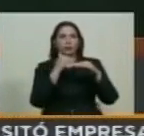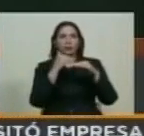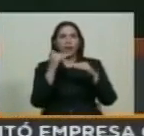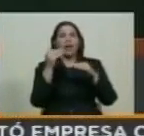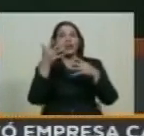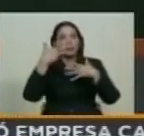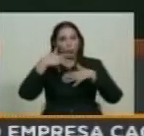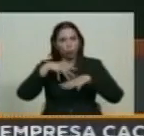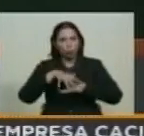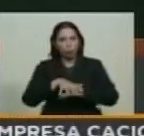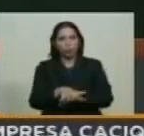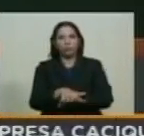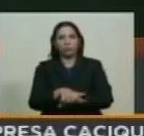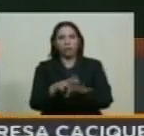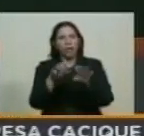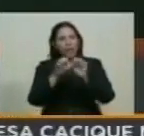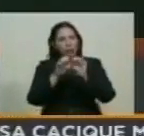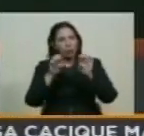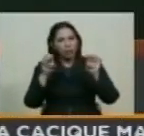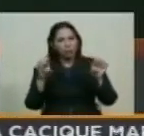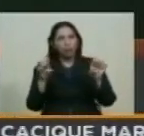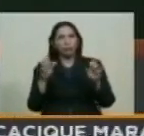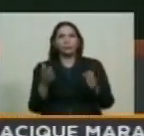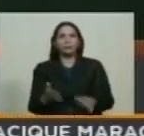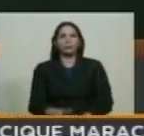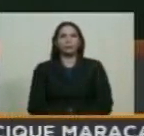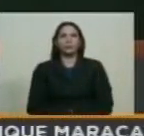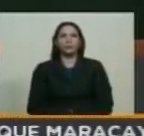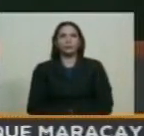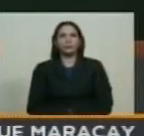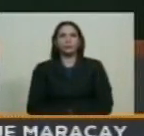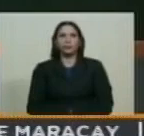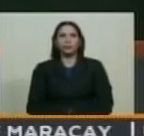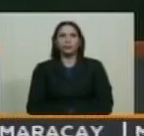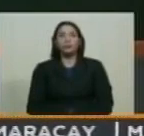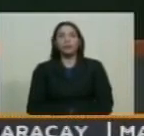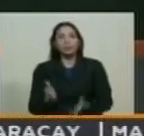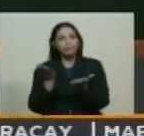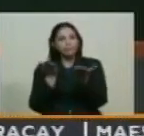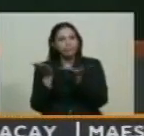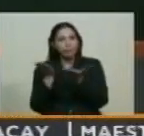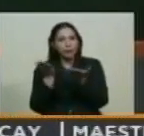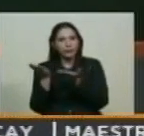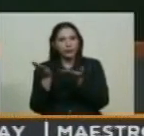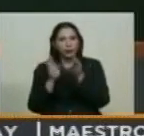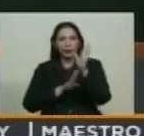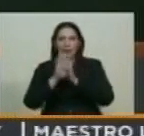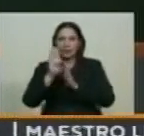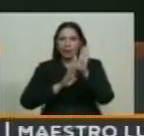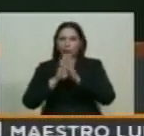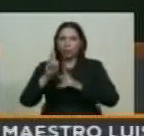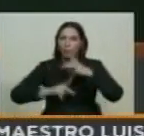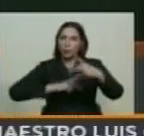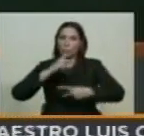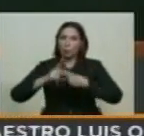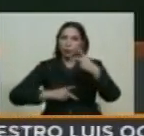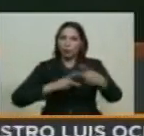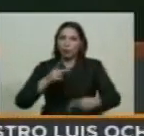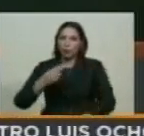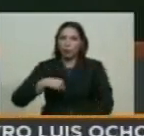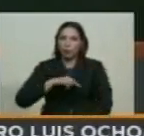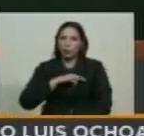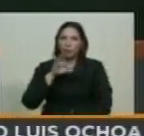inclusión. Una educación al servicio del desarrollo productivo de nuestra patria. Ahí están los